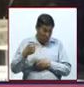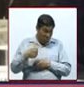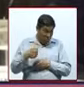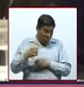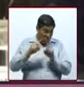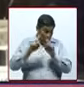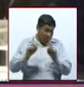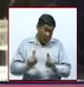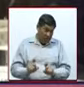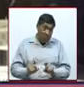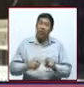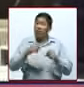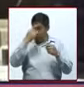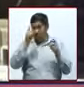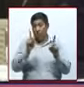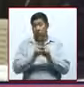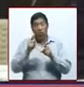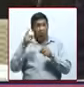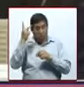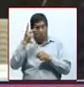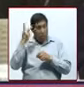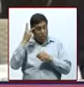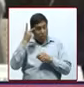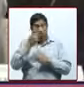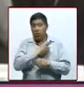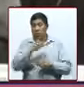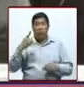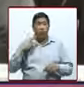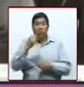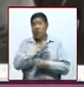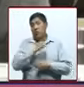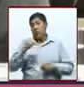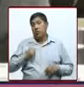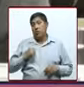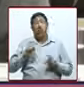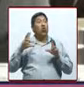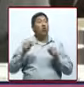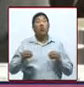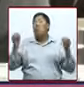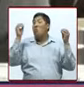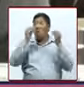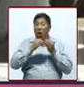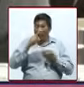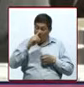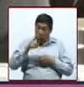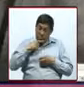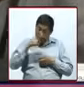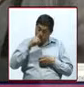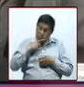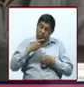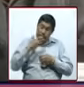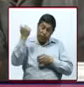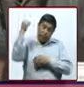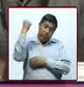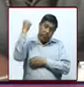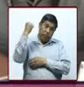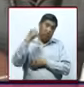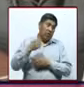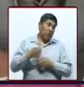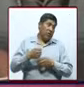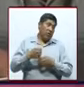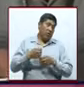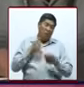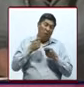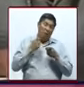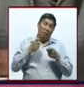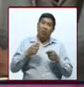logra el acuerdo finalmente político en el Parlamento y que no haya más injerencia de los magistrados y la justicia